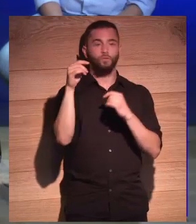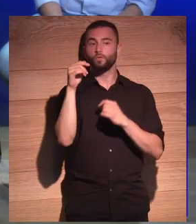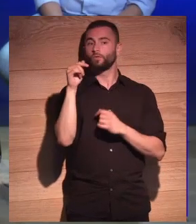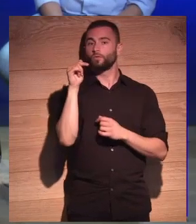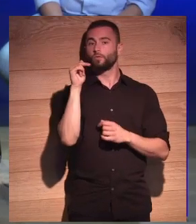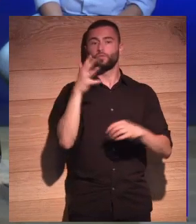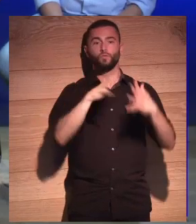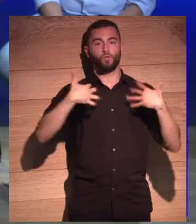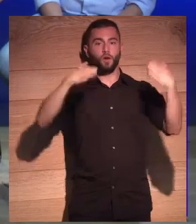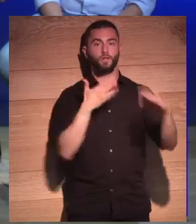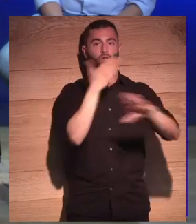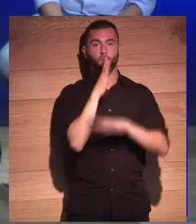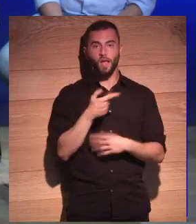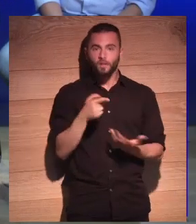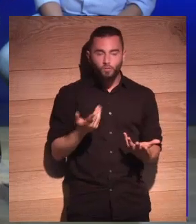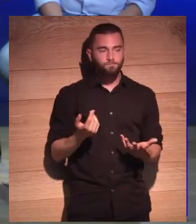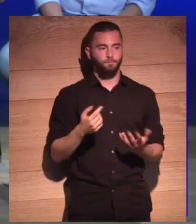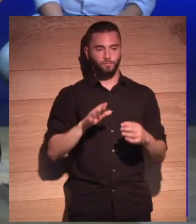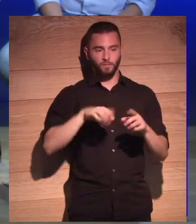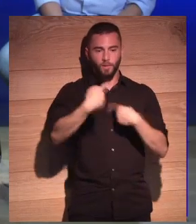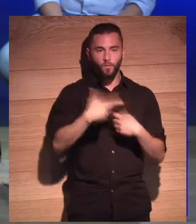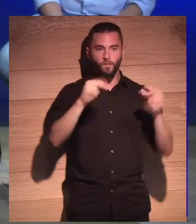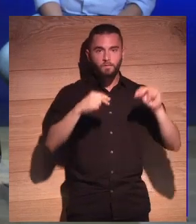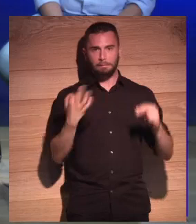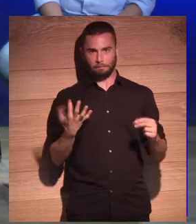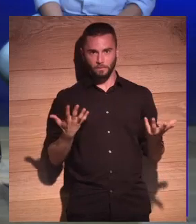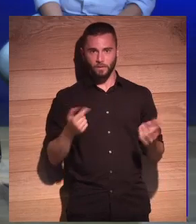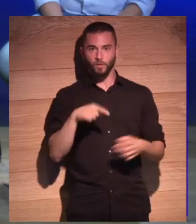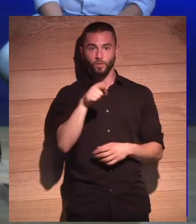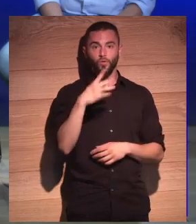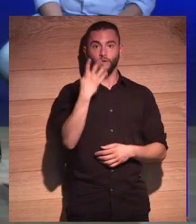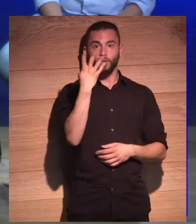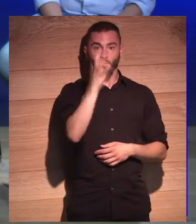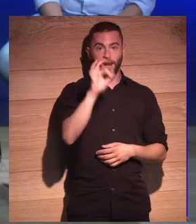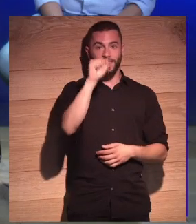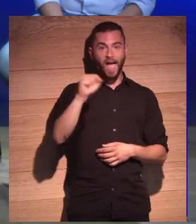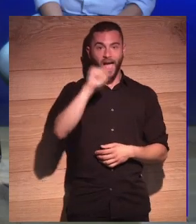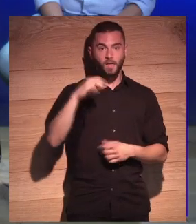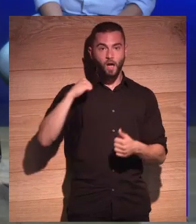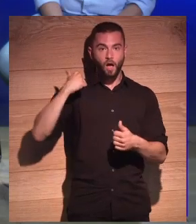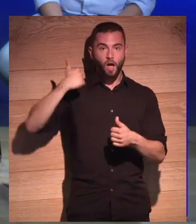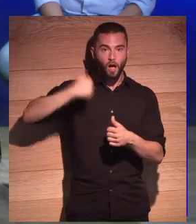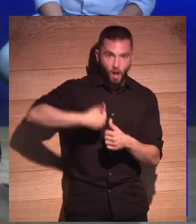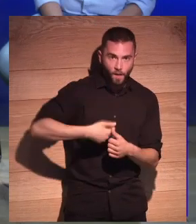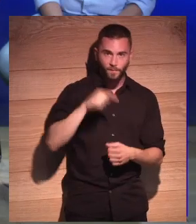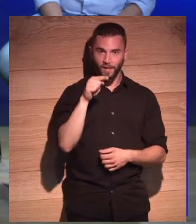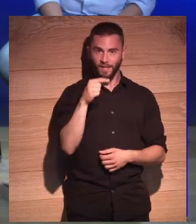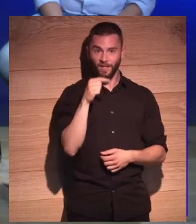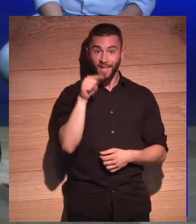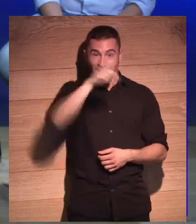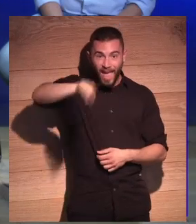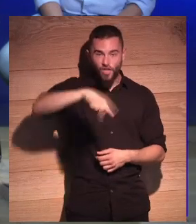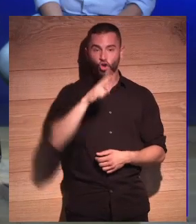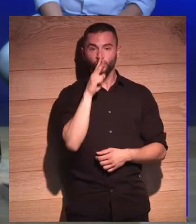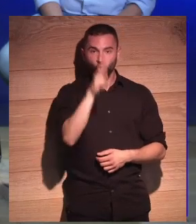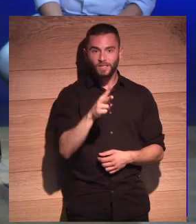Porque todos los años que tú has pasado en 40, ellos tienen que avanzar en 2, en 3, en 4. Porque tienen un montón de